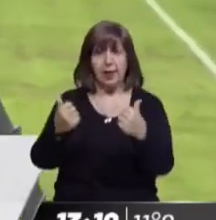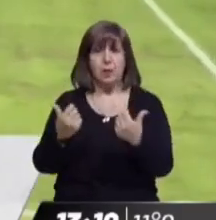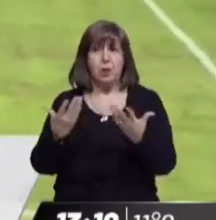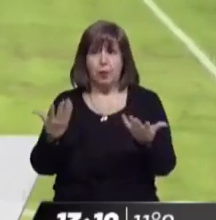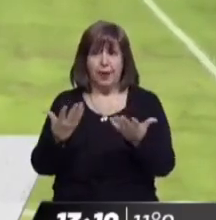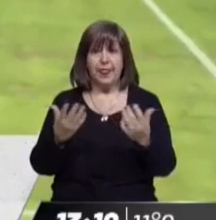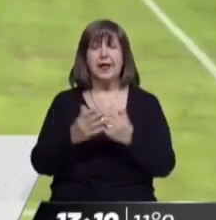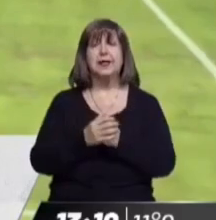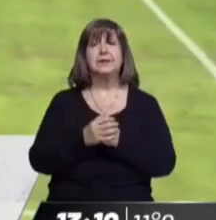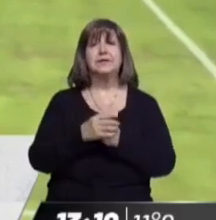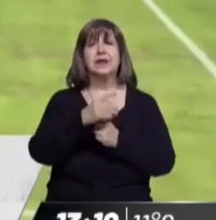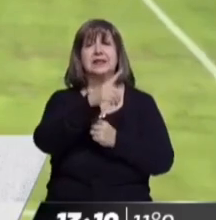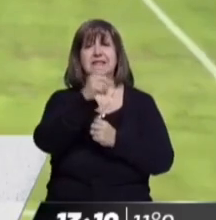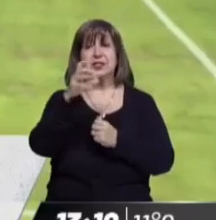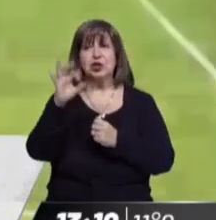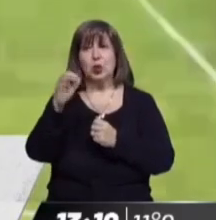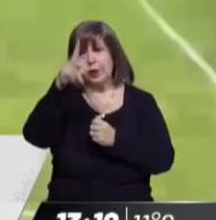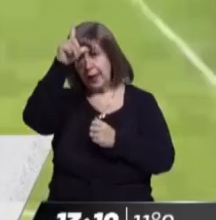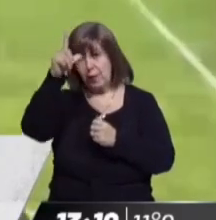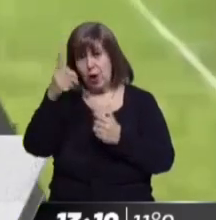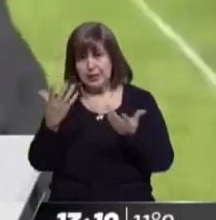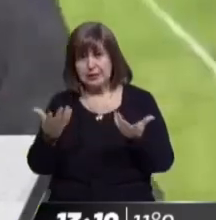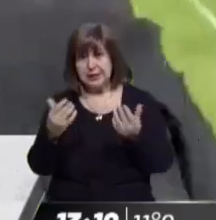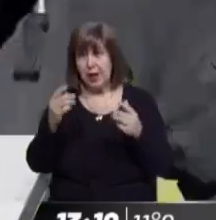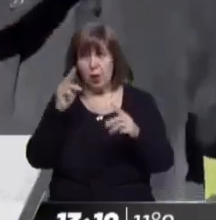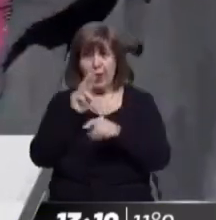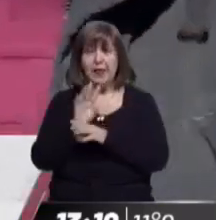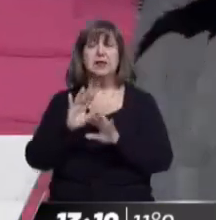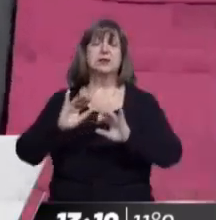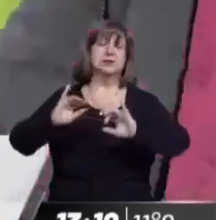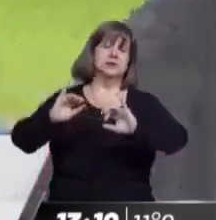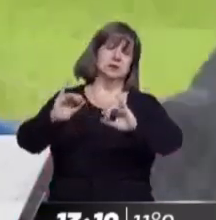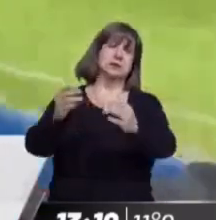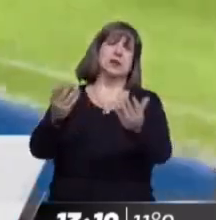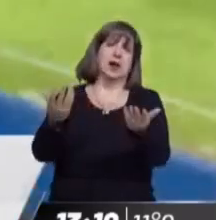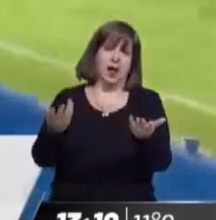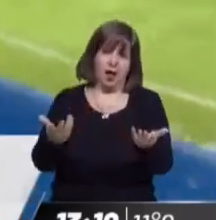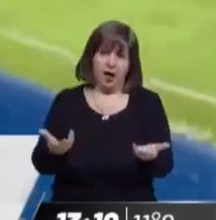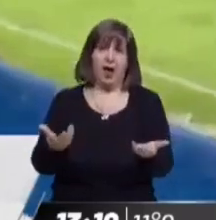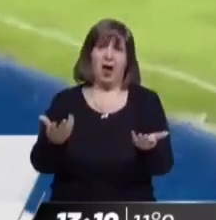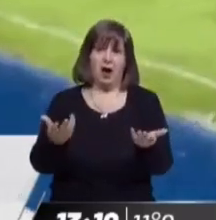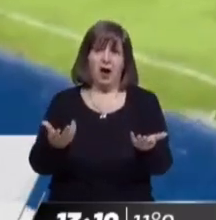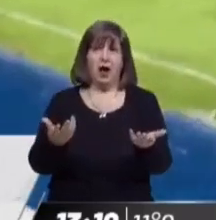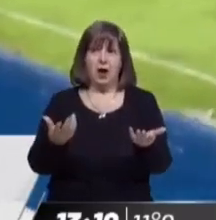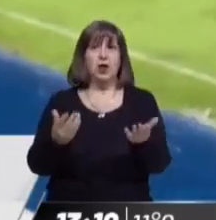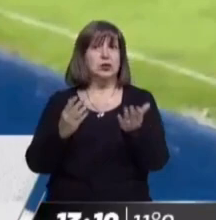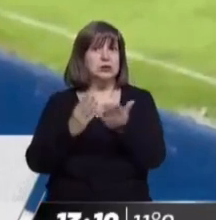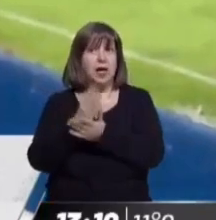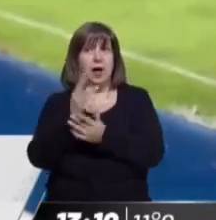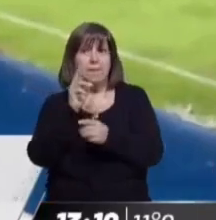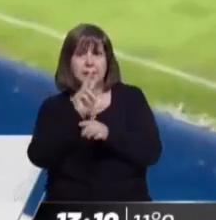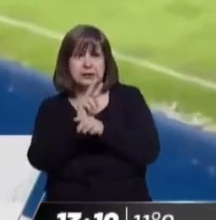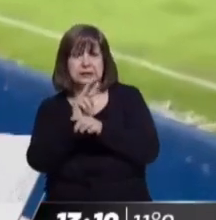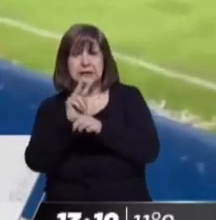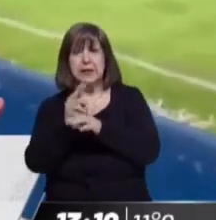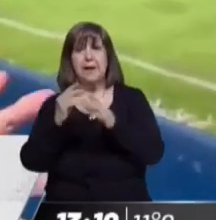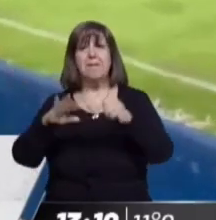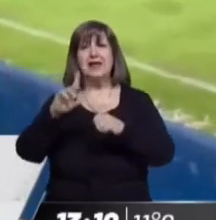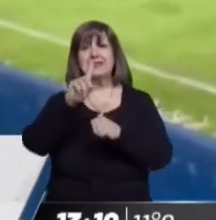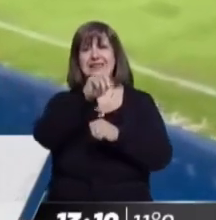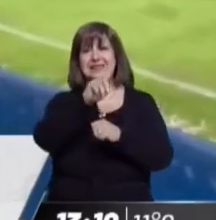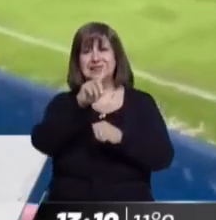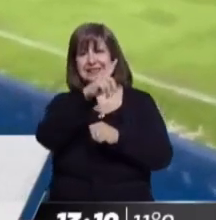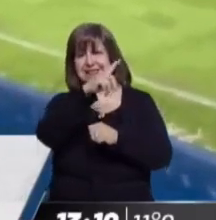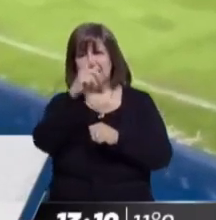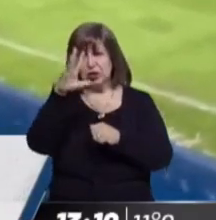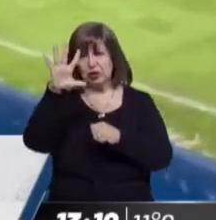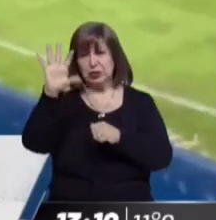inmediaciones no estos 150 o habrá algo aparte totalmente sí está contemplado siempre también Más allá de esos 150